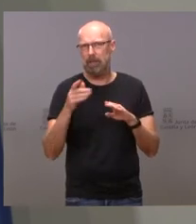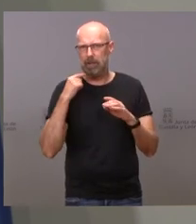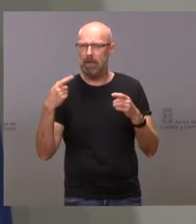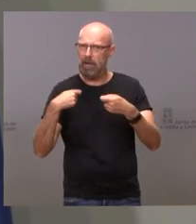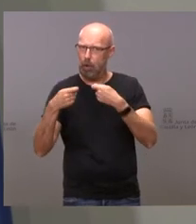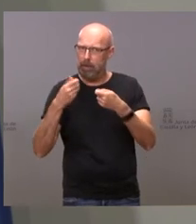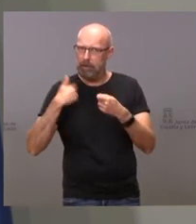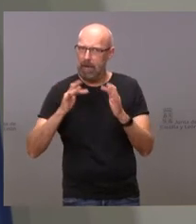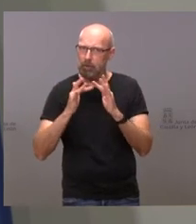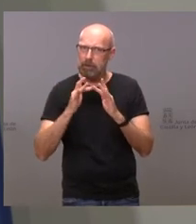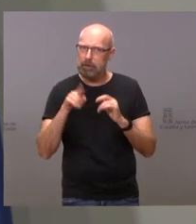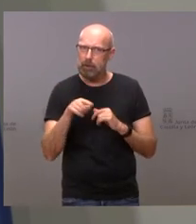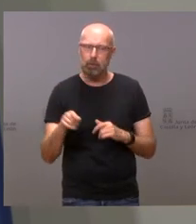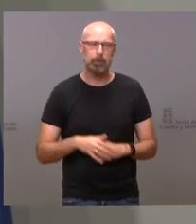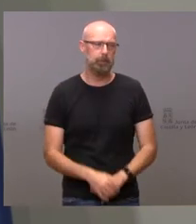desde